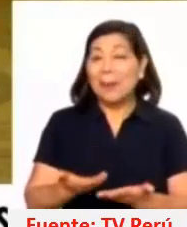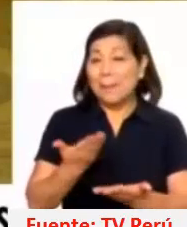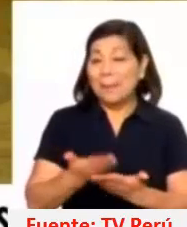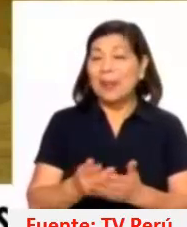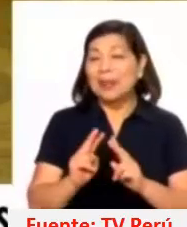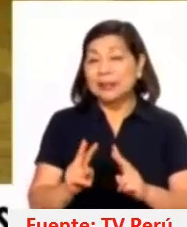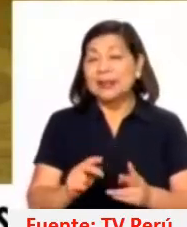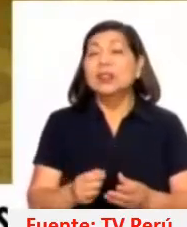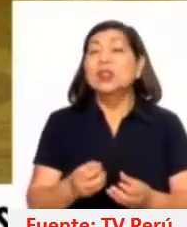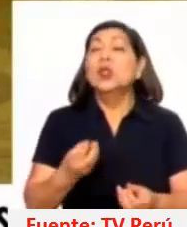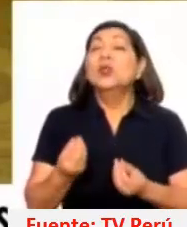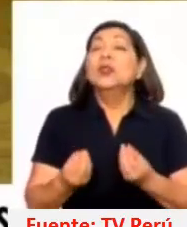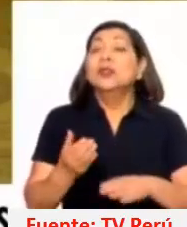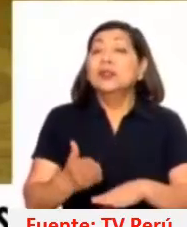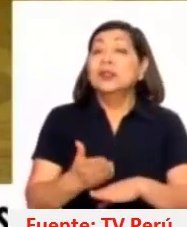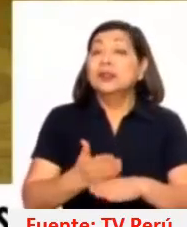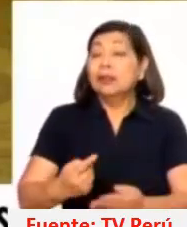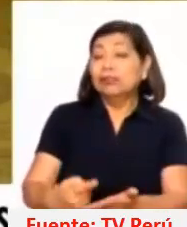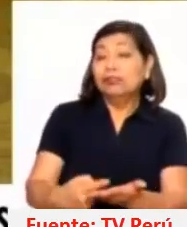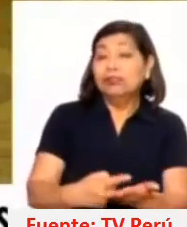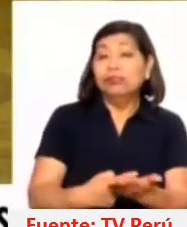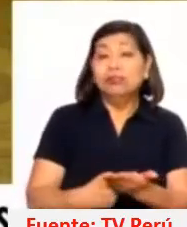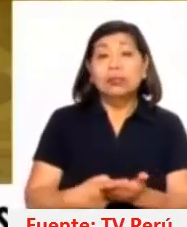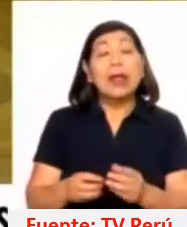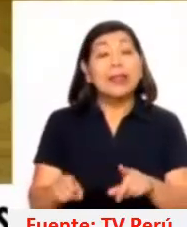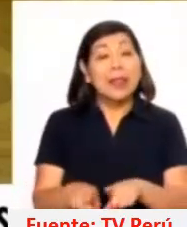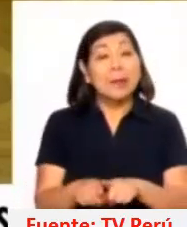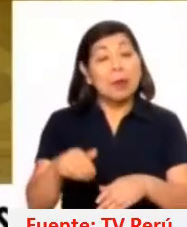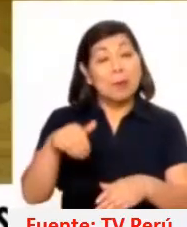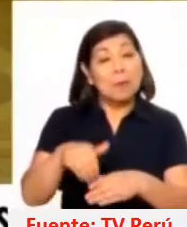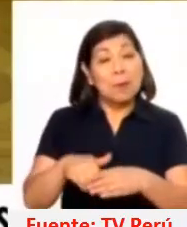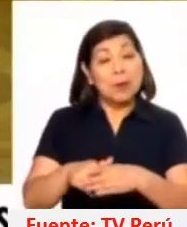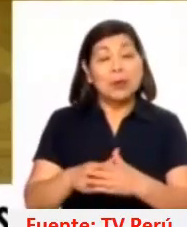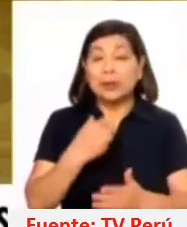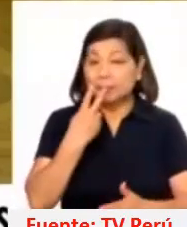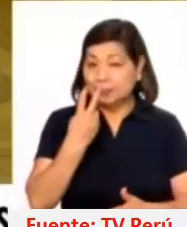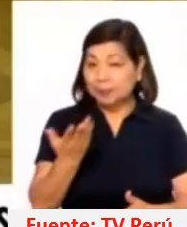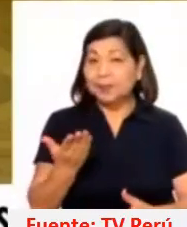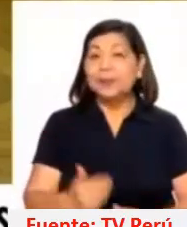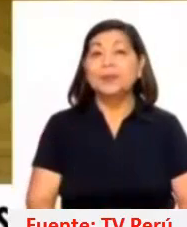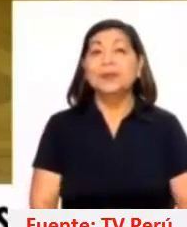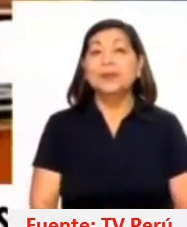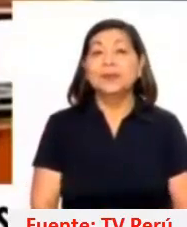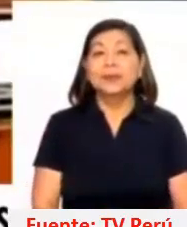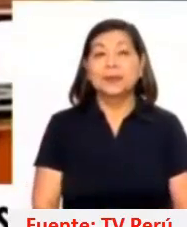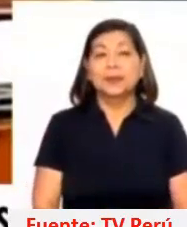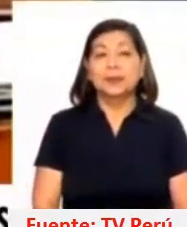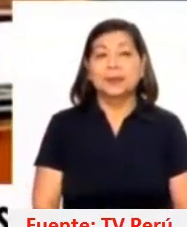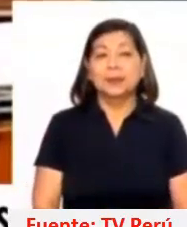Veamos cómo se desarrolló el debate y también la votación respectiva.